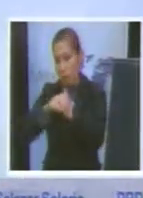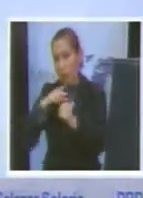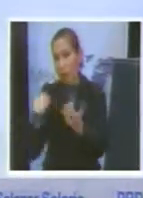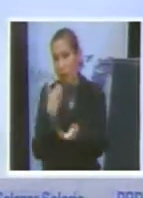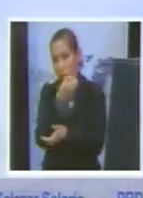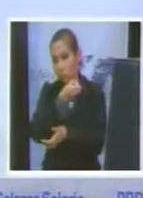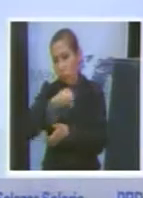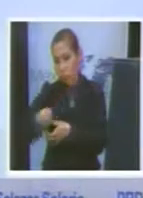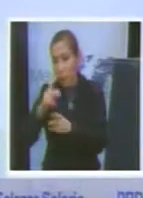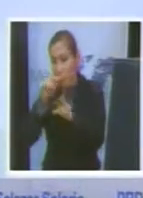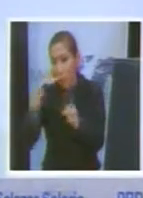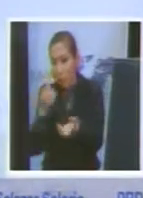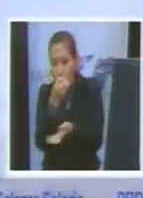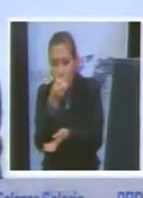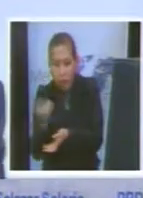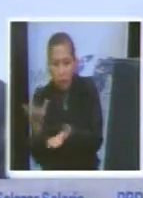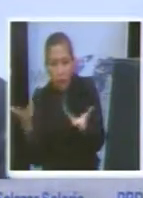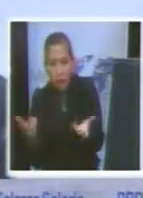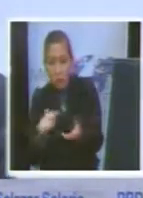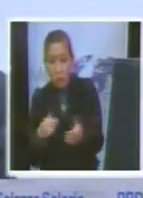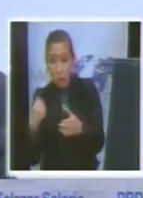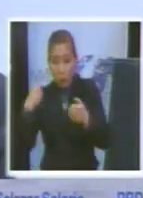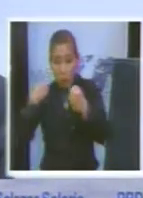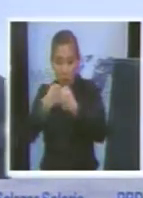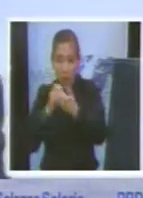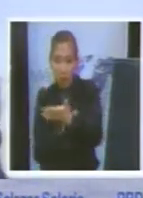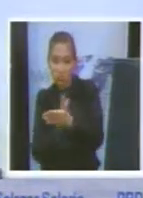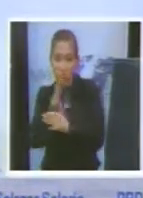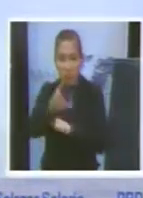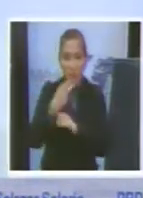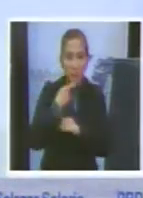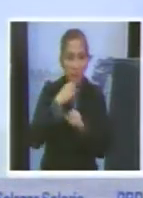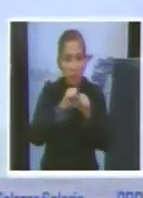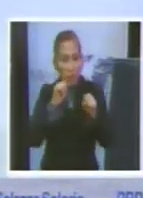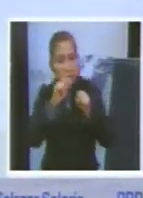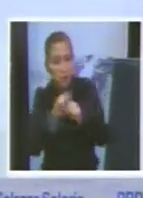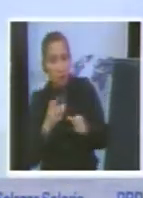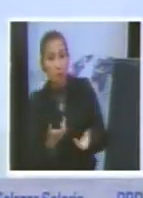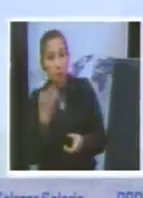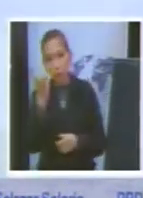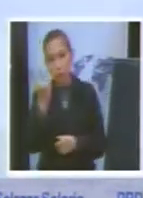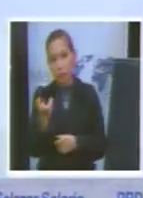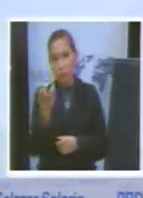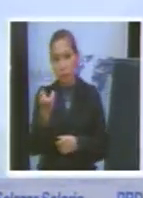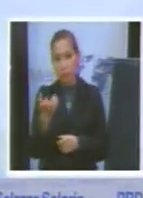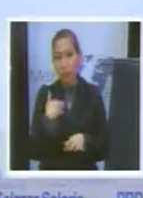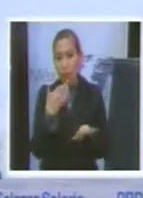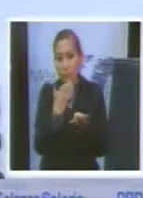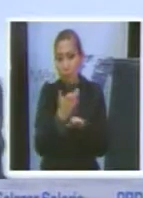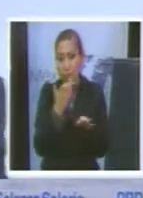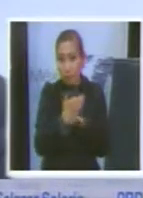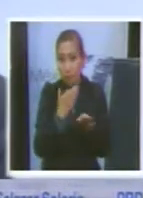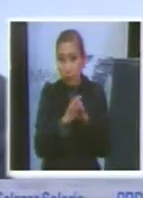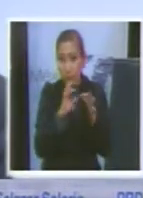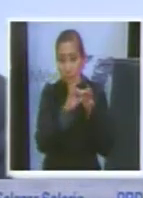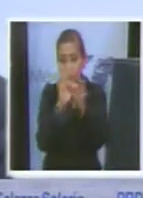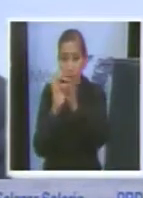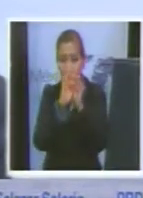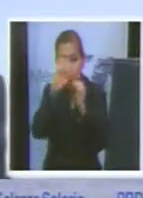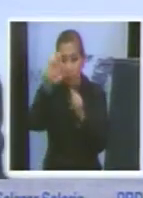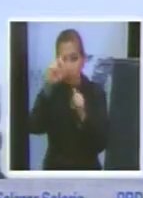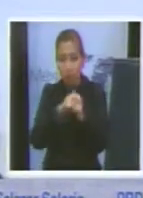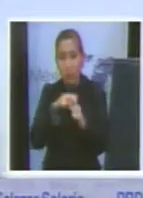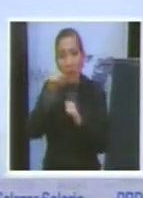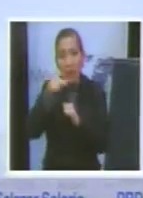paz y organización que ha trascendido las fronteras económicas, políticas y sociales. Es por eso que hoy en día la Unión Europea es un